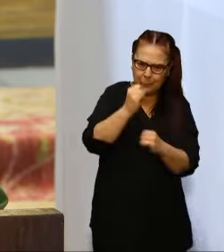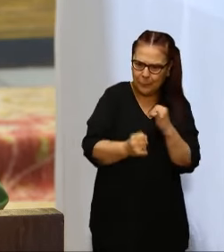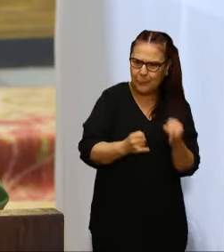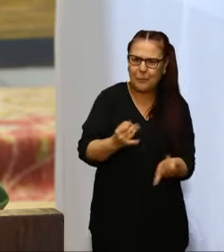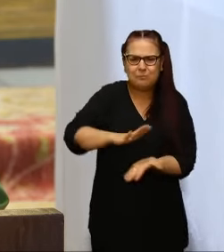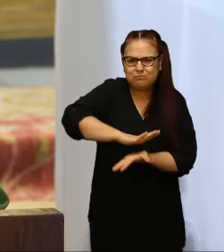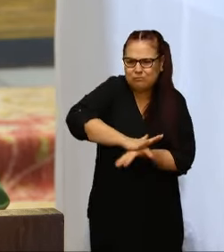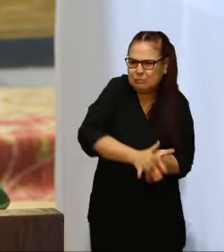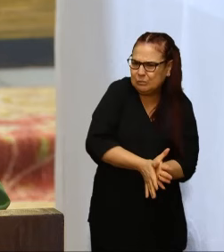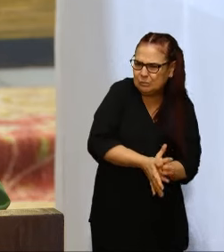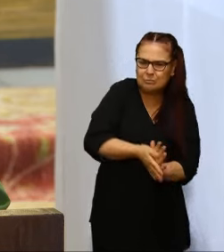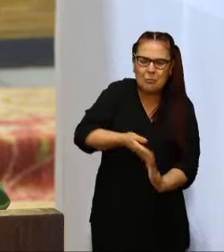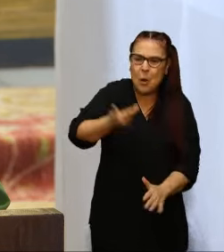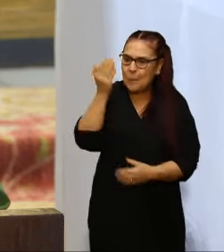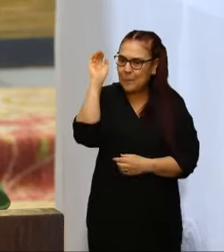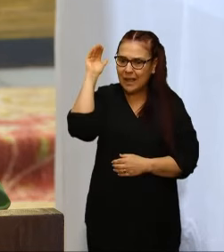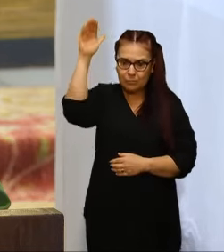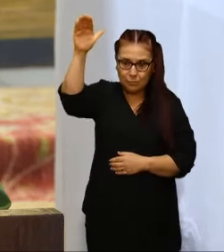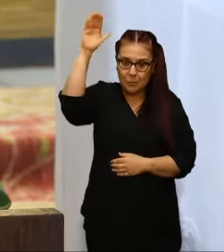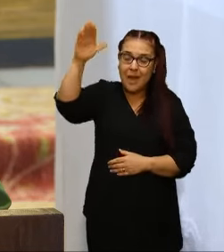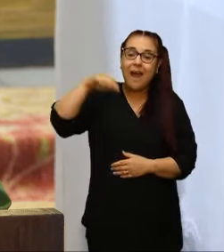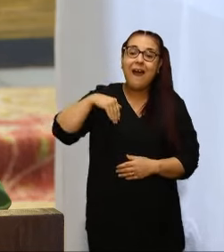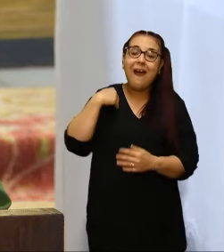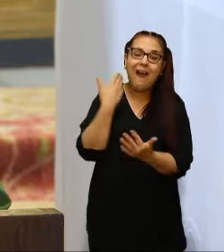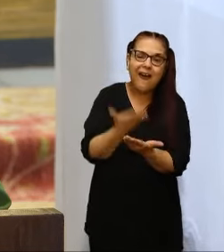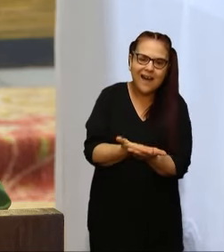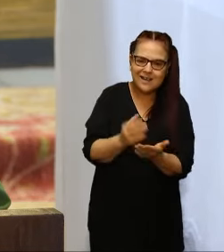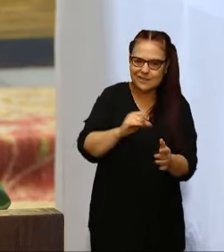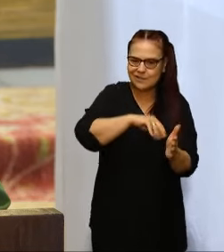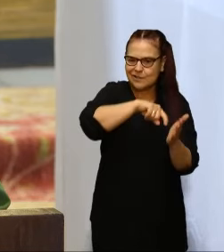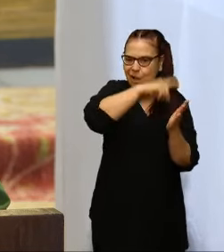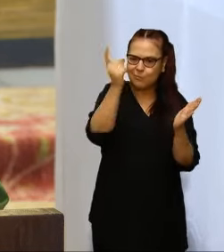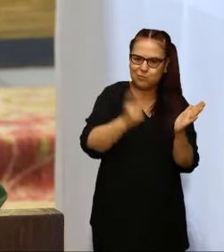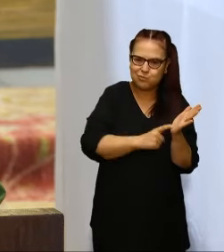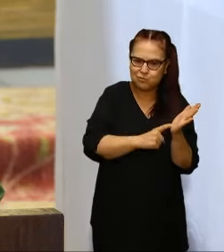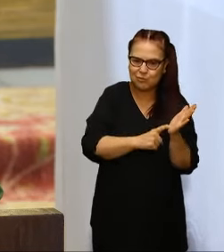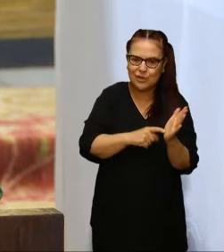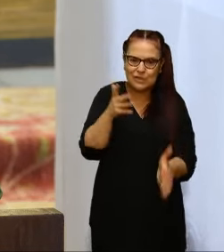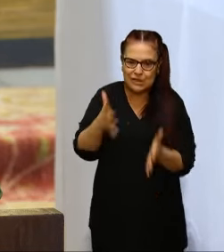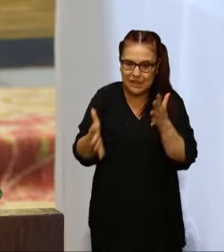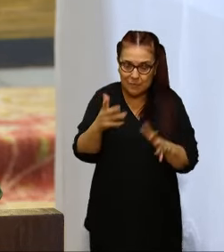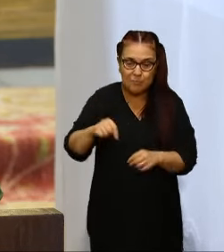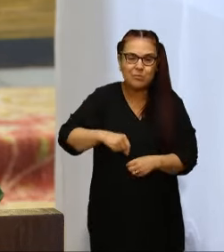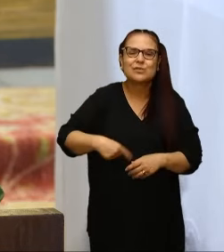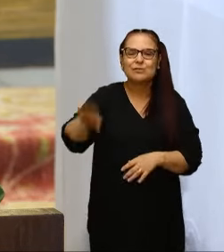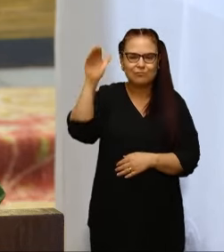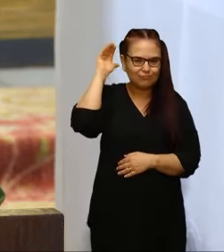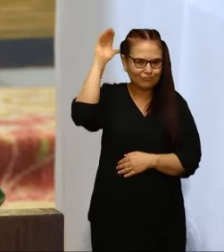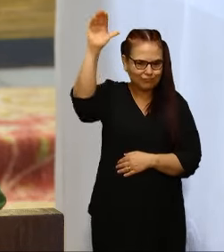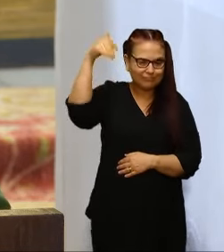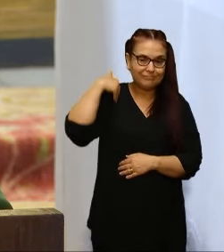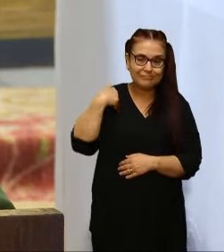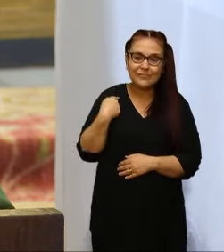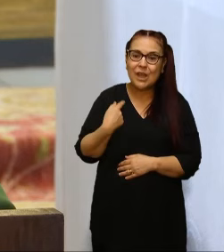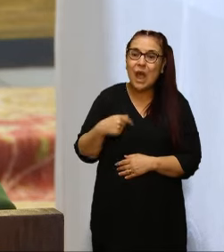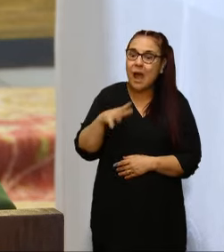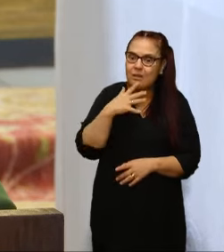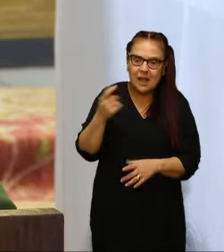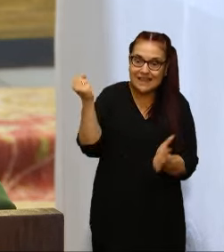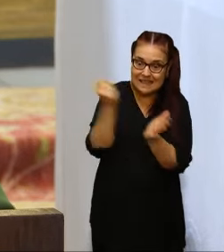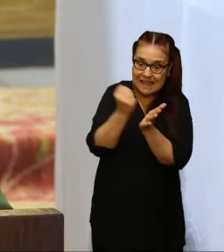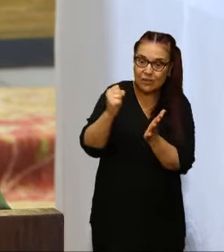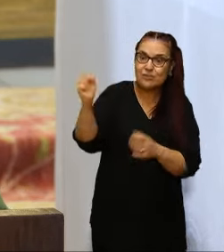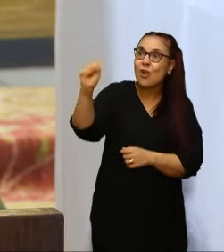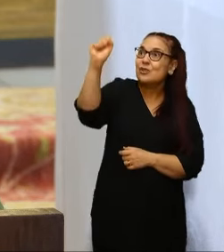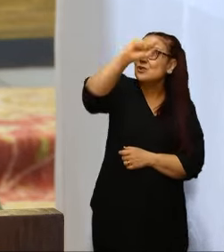gentiles, hasta que alcancen su plenitud los tiempos de los gentiles. Habrá signos en el